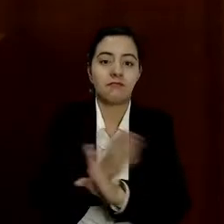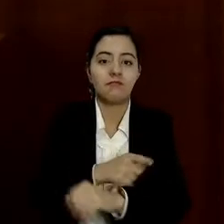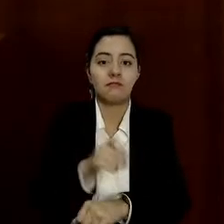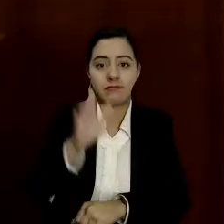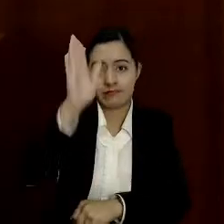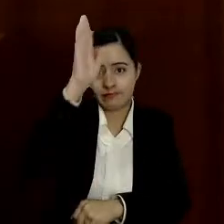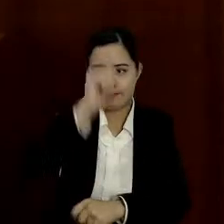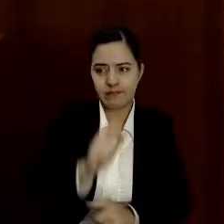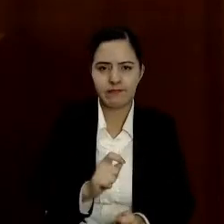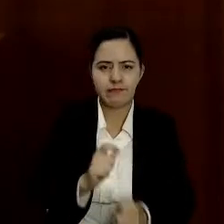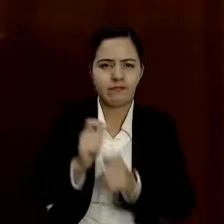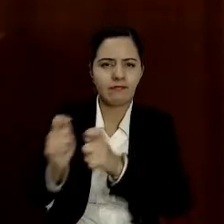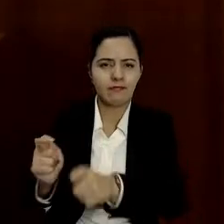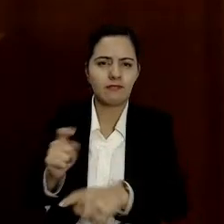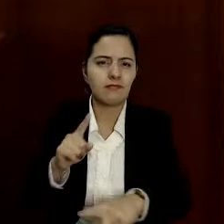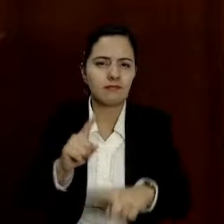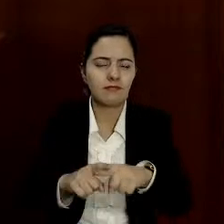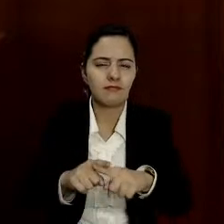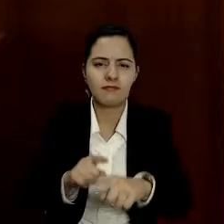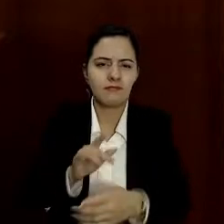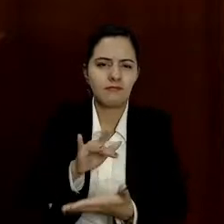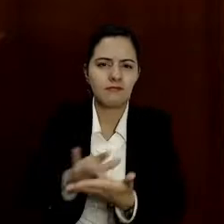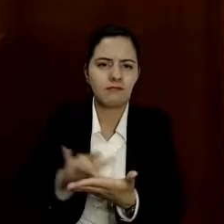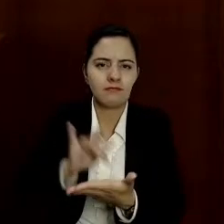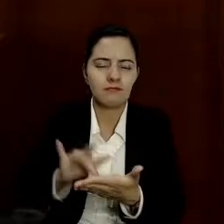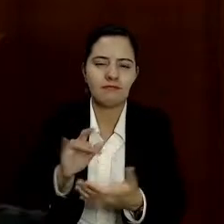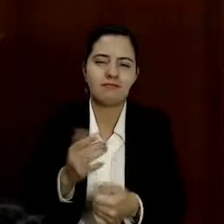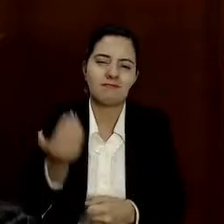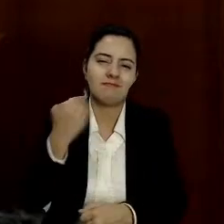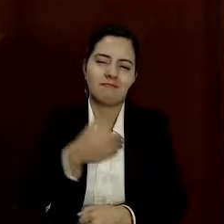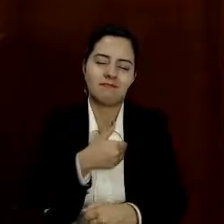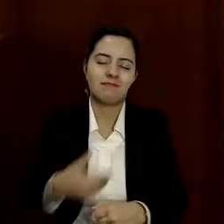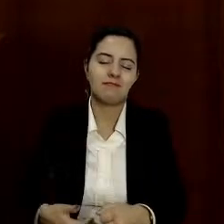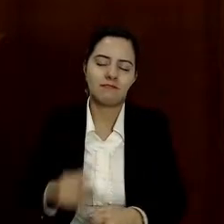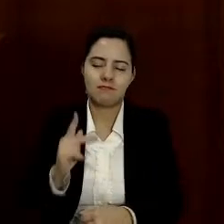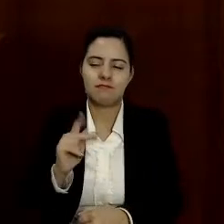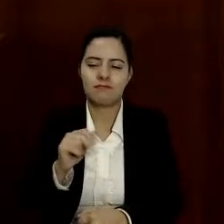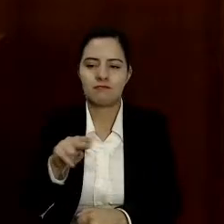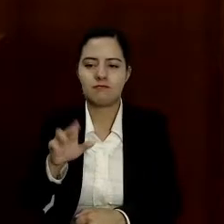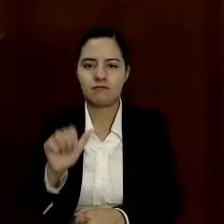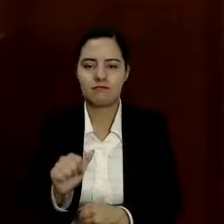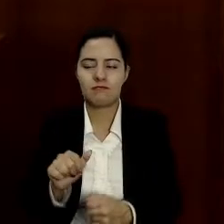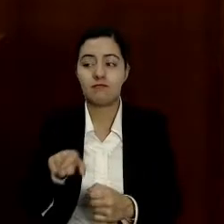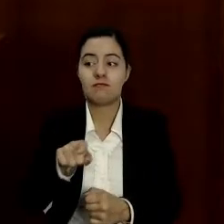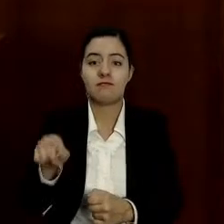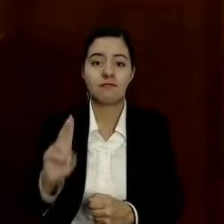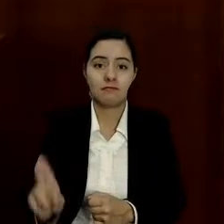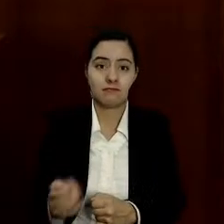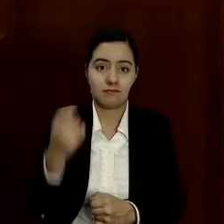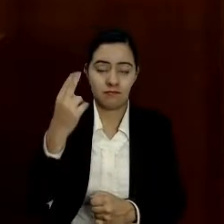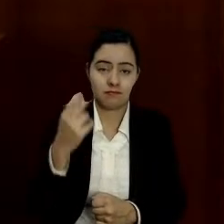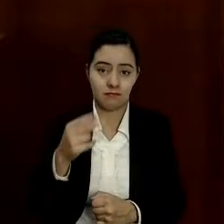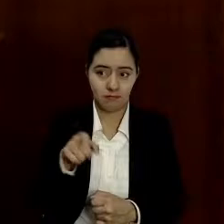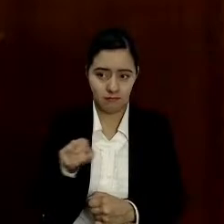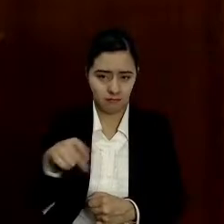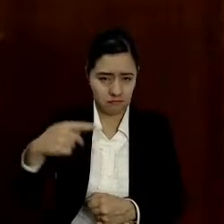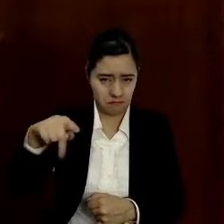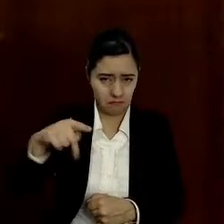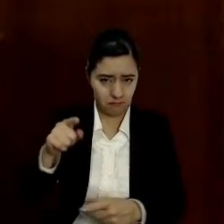ser irregulares al asignarse a una universidad cuyo objeto no es empresarial, en